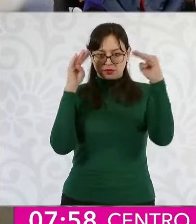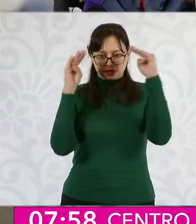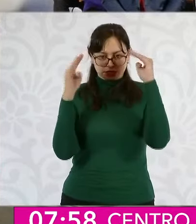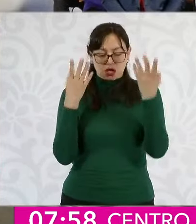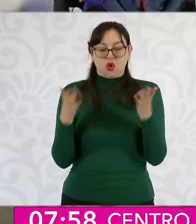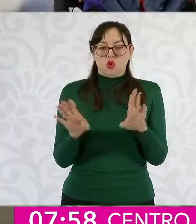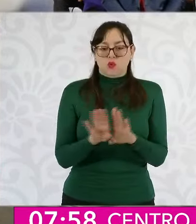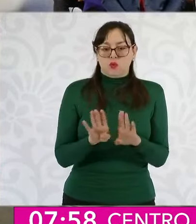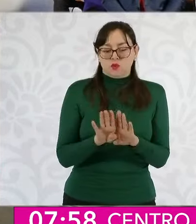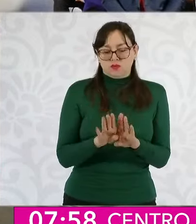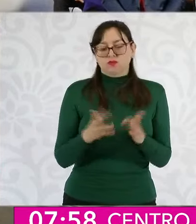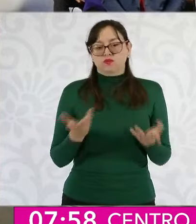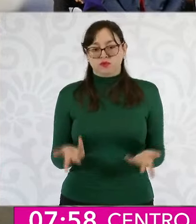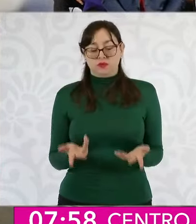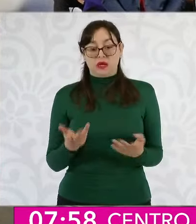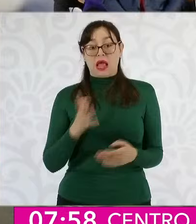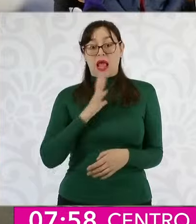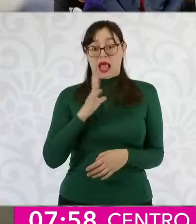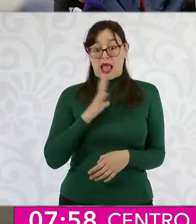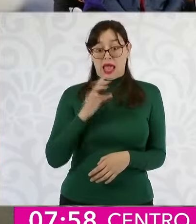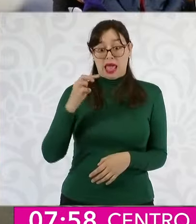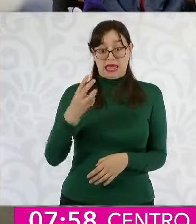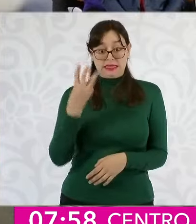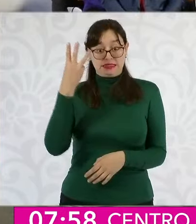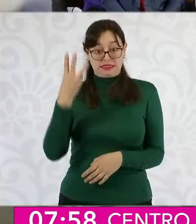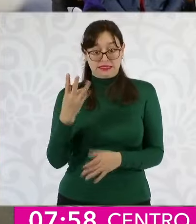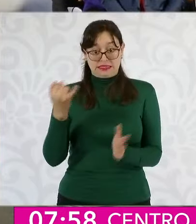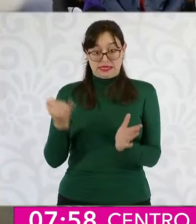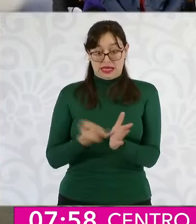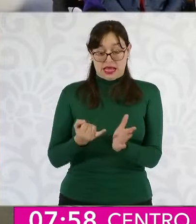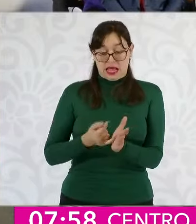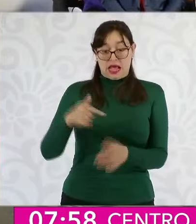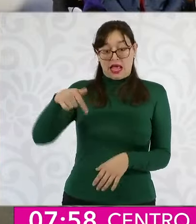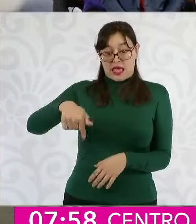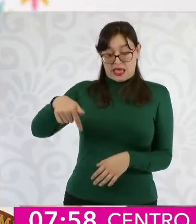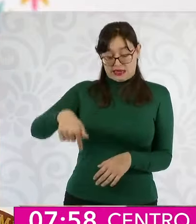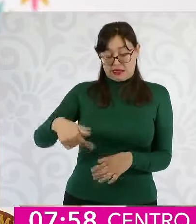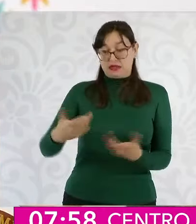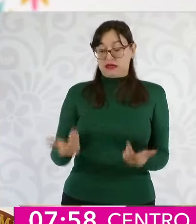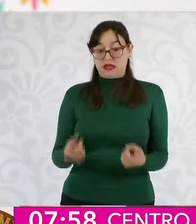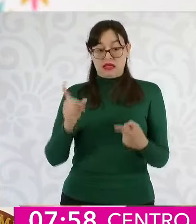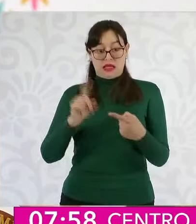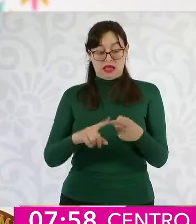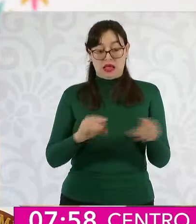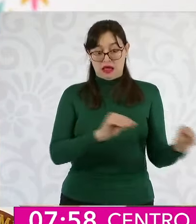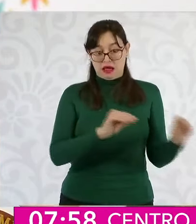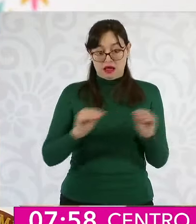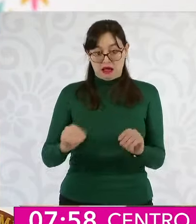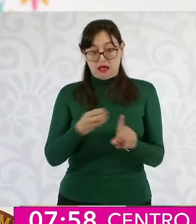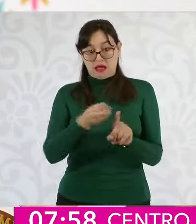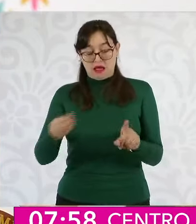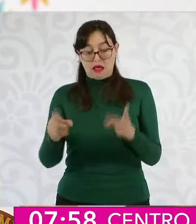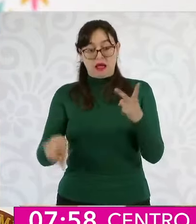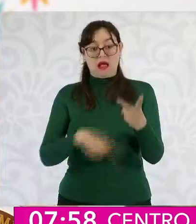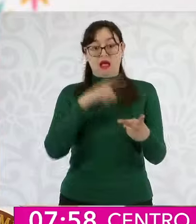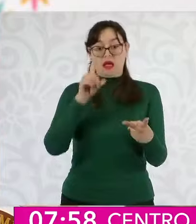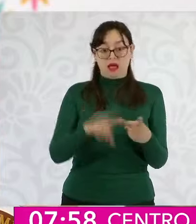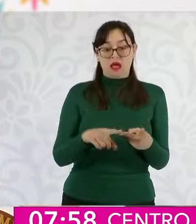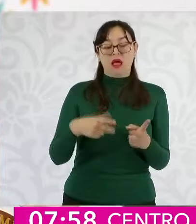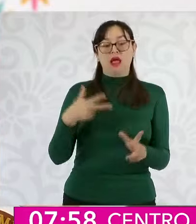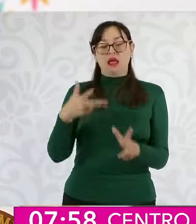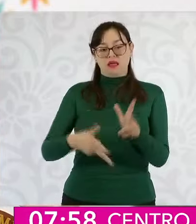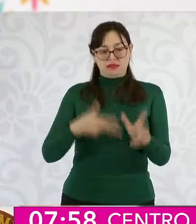fiscal, donde, como sabes, tenemos tres decretos fiscales, el de nearshoring, el del corredor transísmico y el de la frontera sur. Y